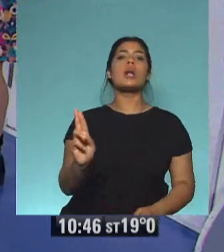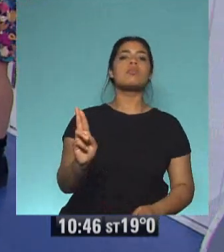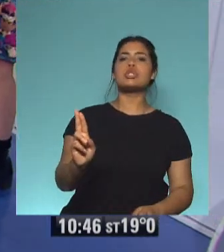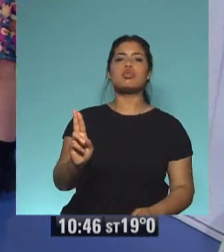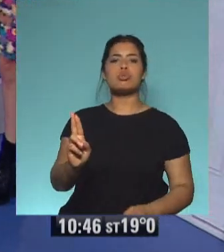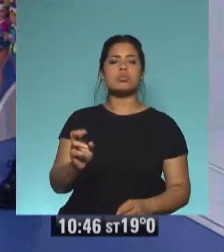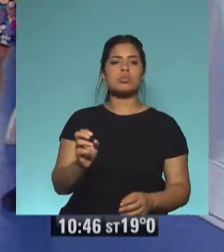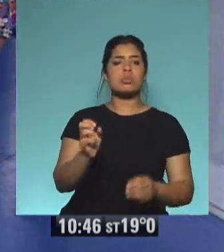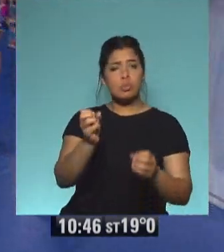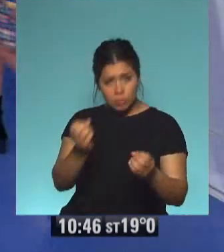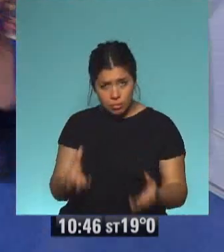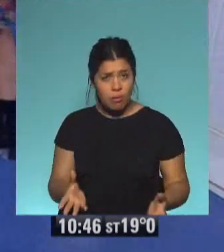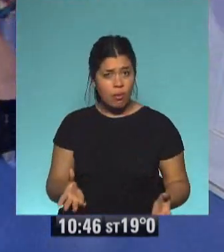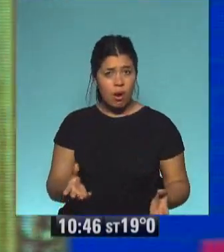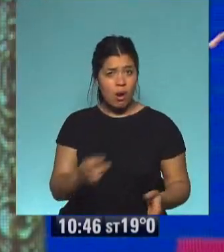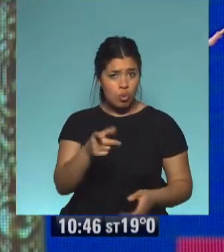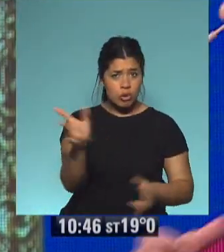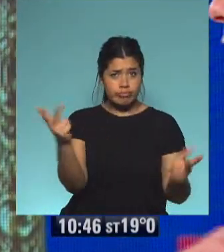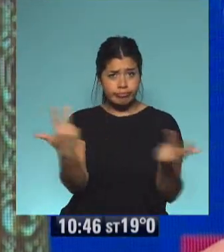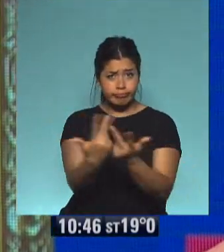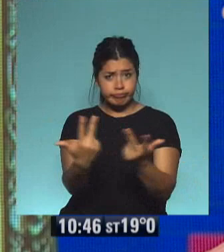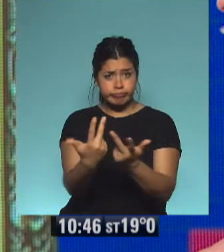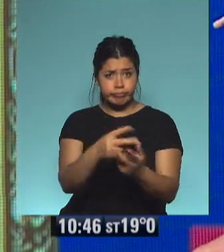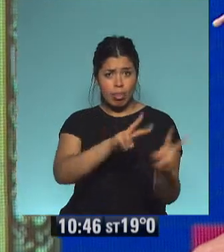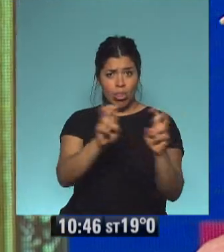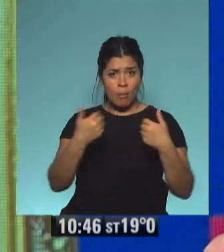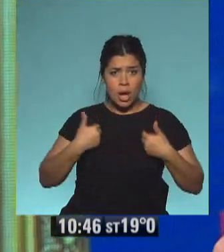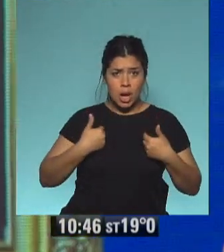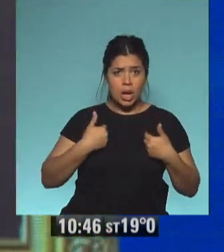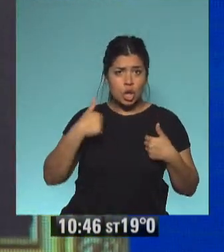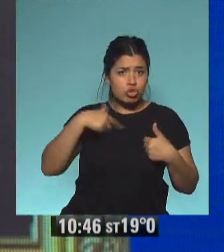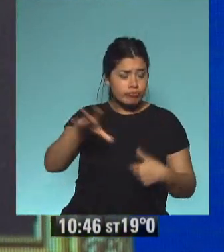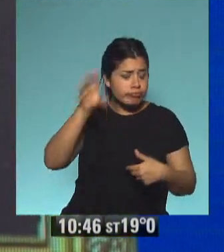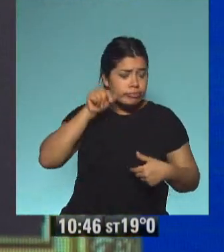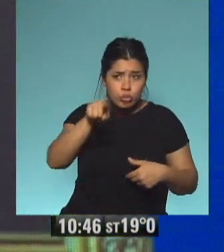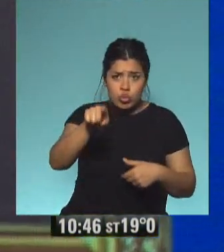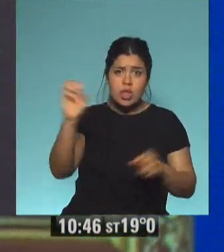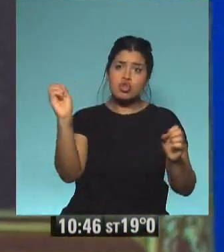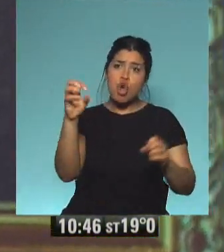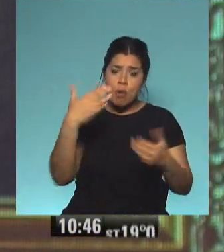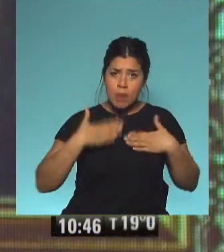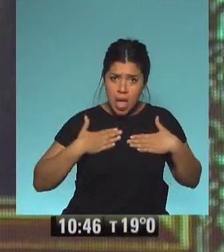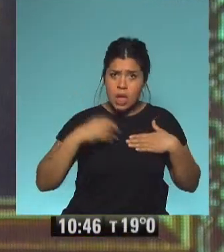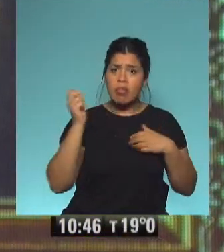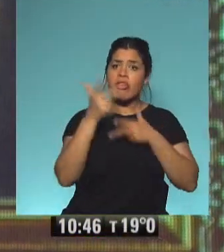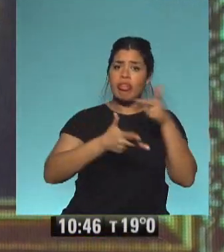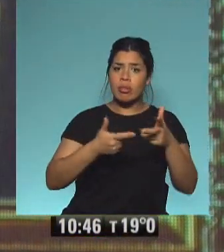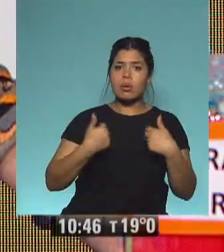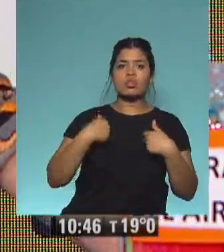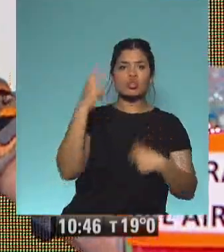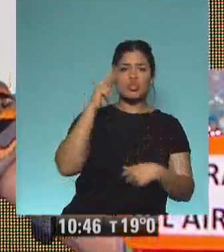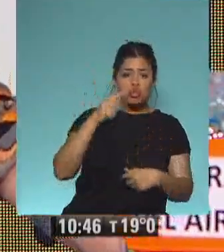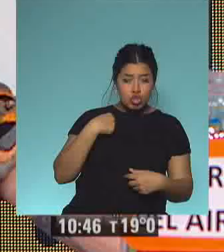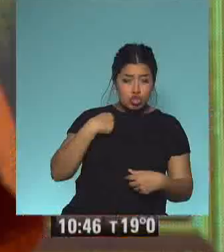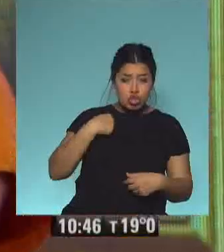¿Cómo le va, signora? Estaban parlando de mí. Me escuché que me nombraron y yo estaba justo en mi tiempo haciendo una maquinola para viajar en el